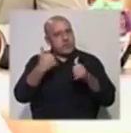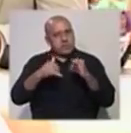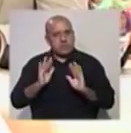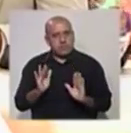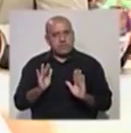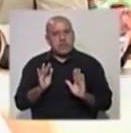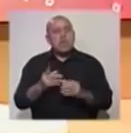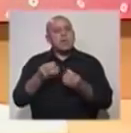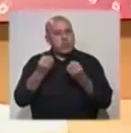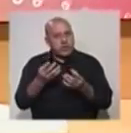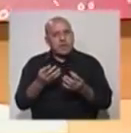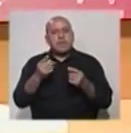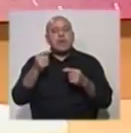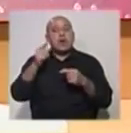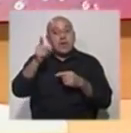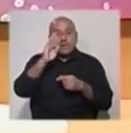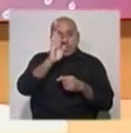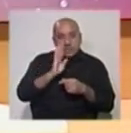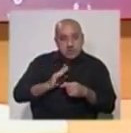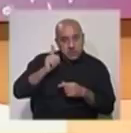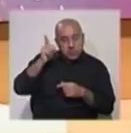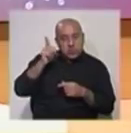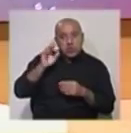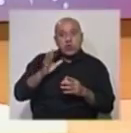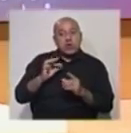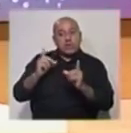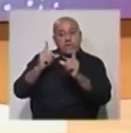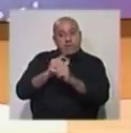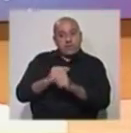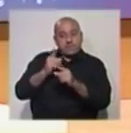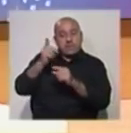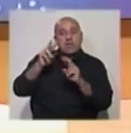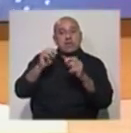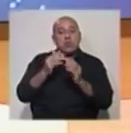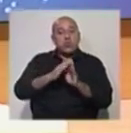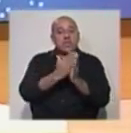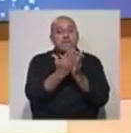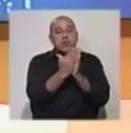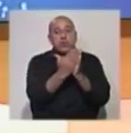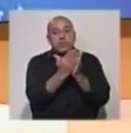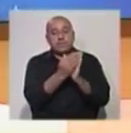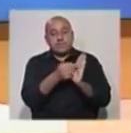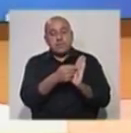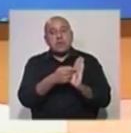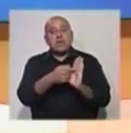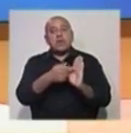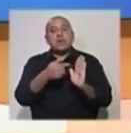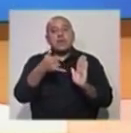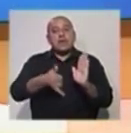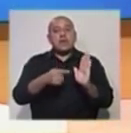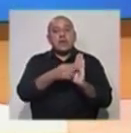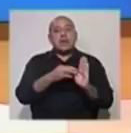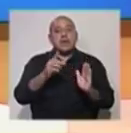¿Por qué? Hoy en Brasil se termina de publicar un libro acompañado por más de